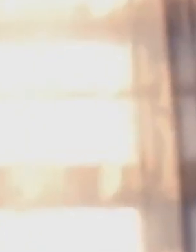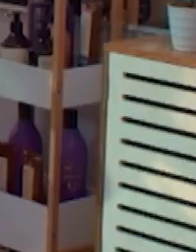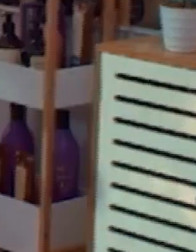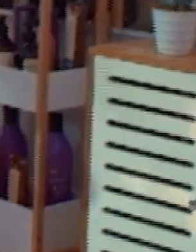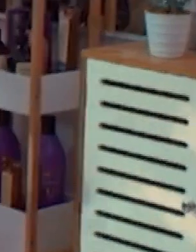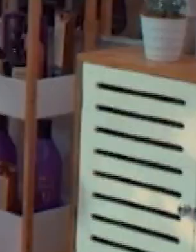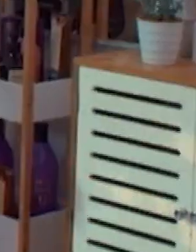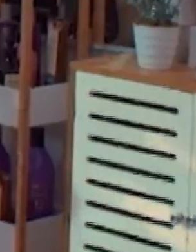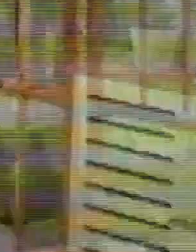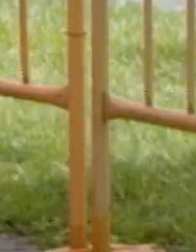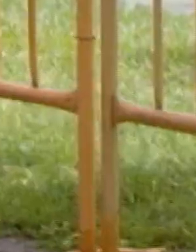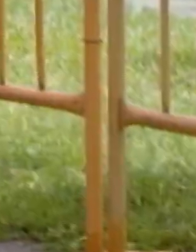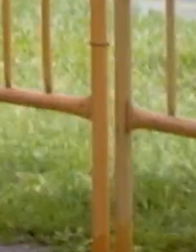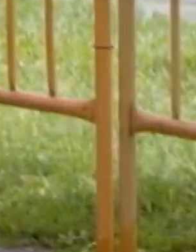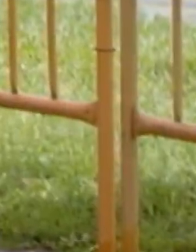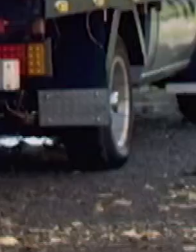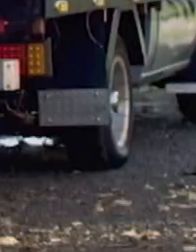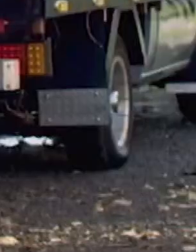información para afiliarse en